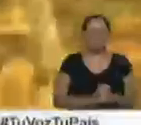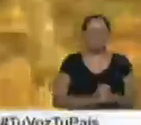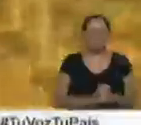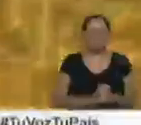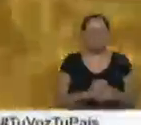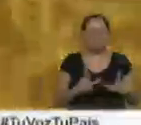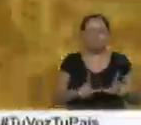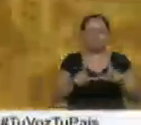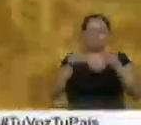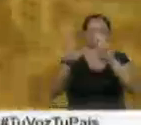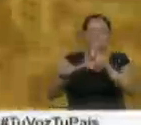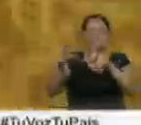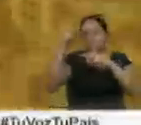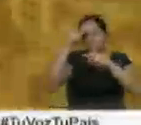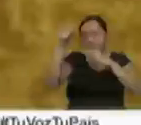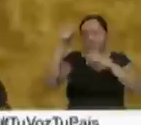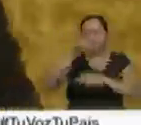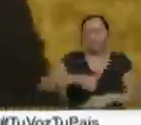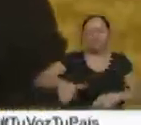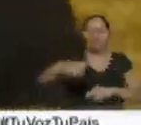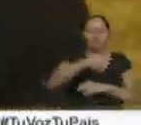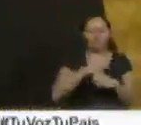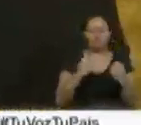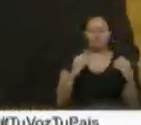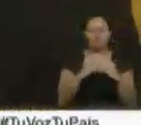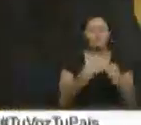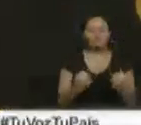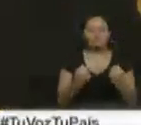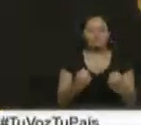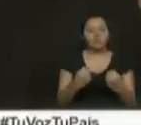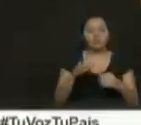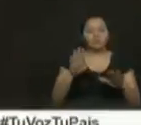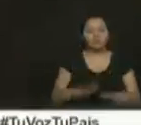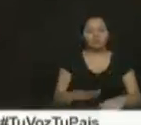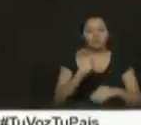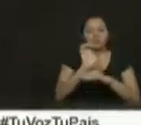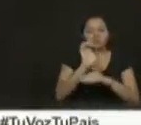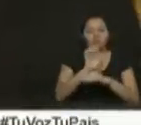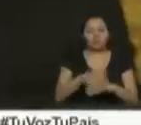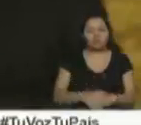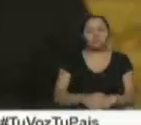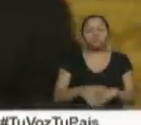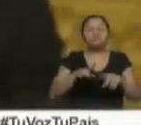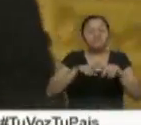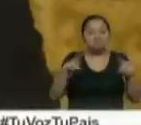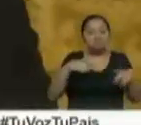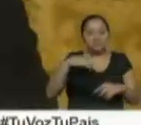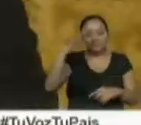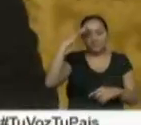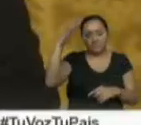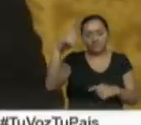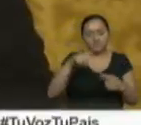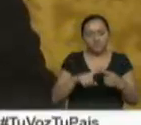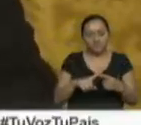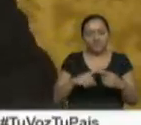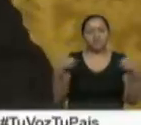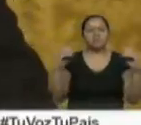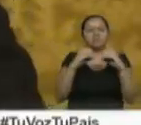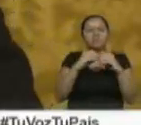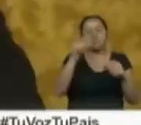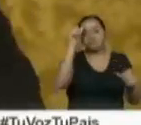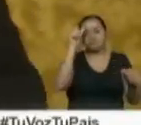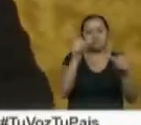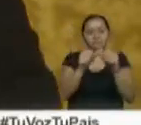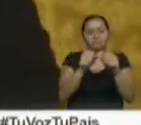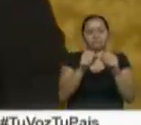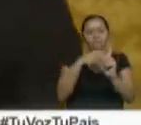Con decoración rinde homenaje a la democracia fortalecida de nuestro país. Más allá de las ideologías, las convicciones,